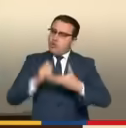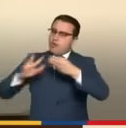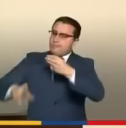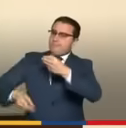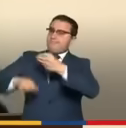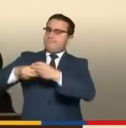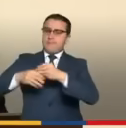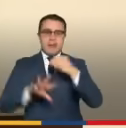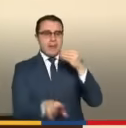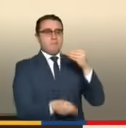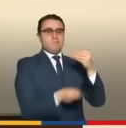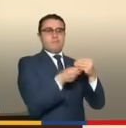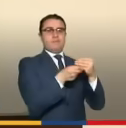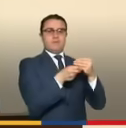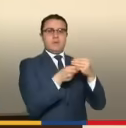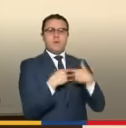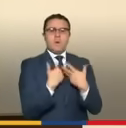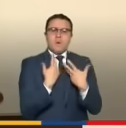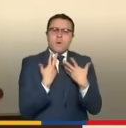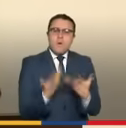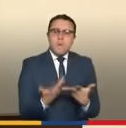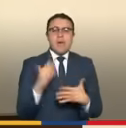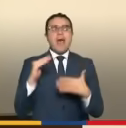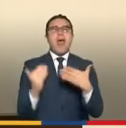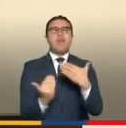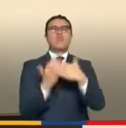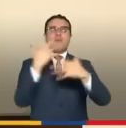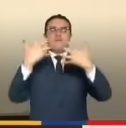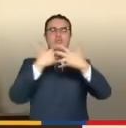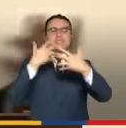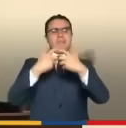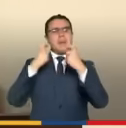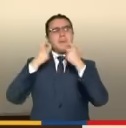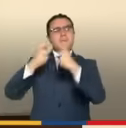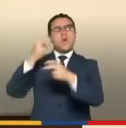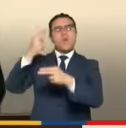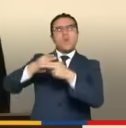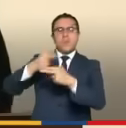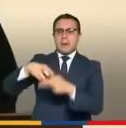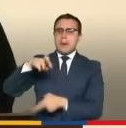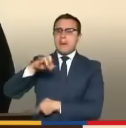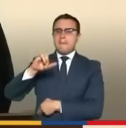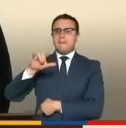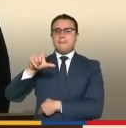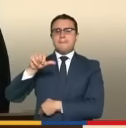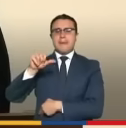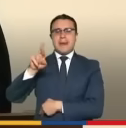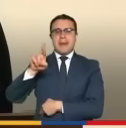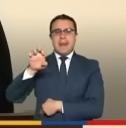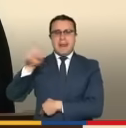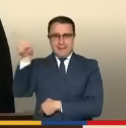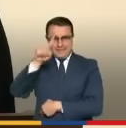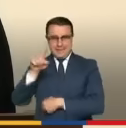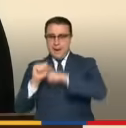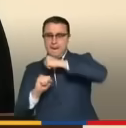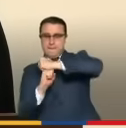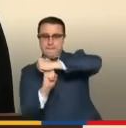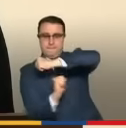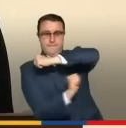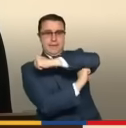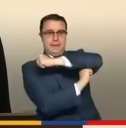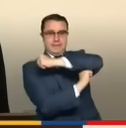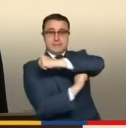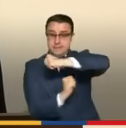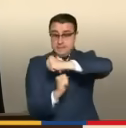de ingreso. Eso es lo que se llama un sistema de pilares, que explicó bien la ministra. Con un primer pilar